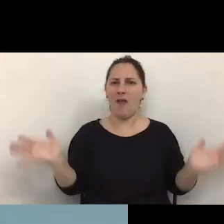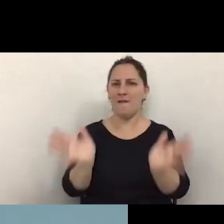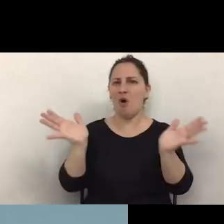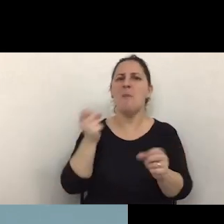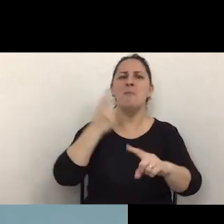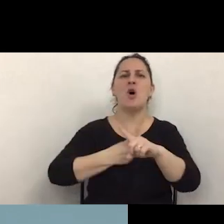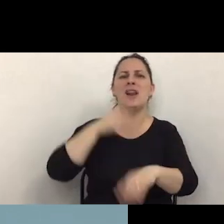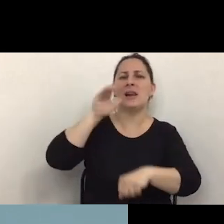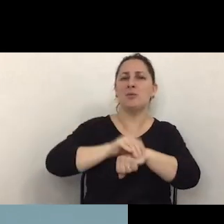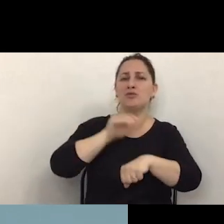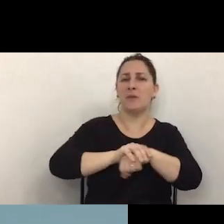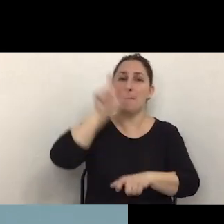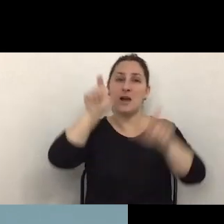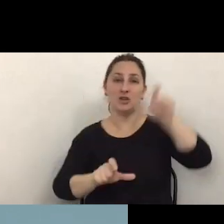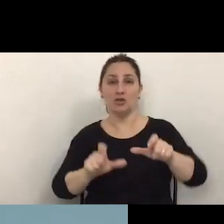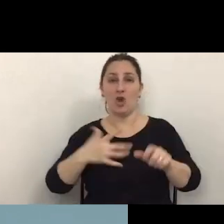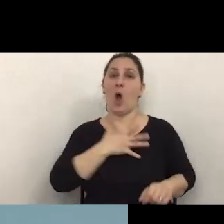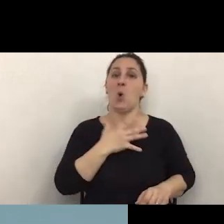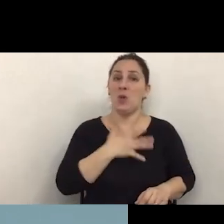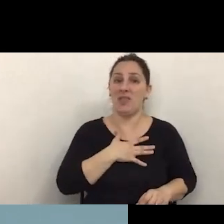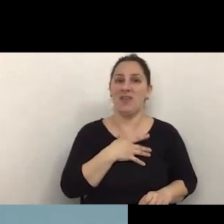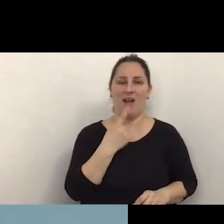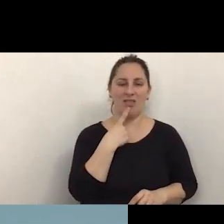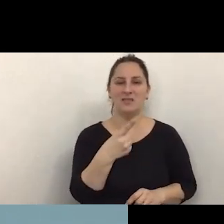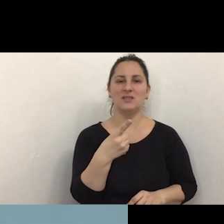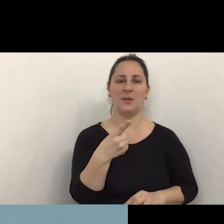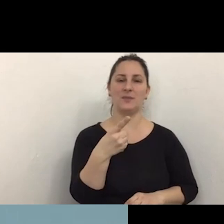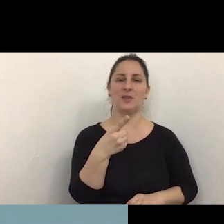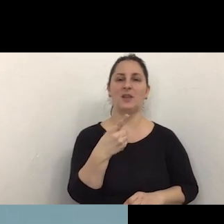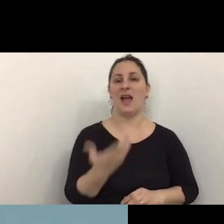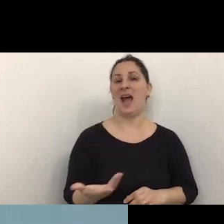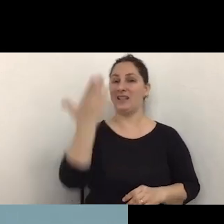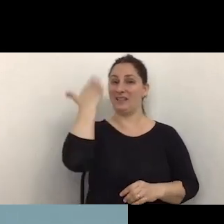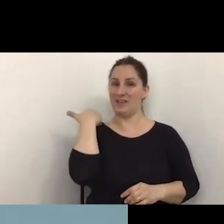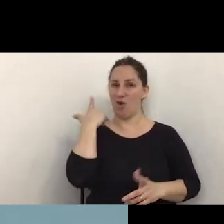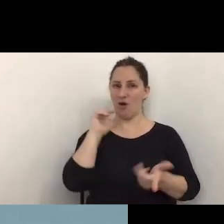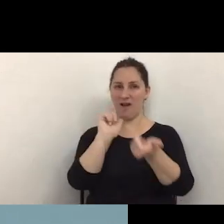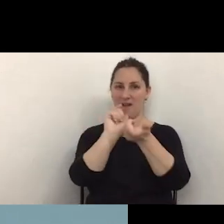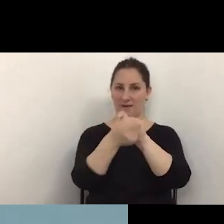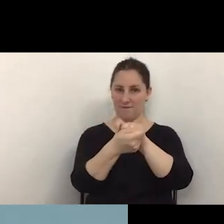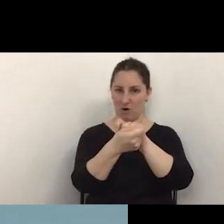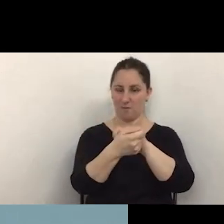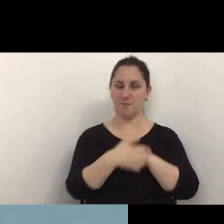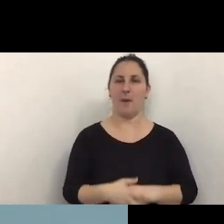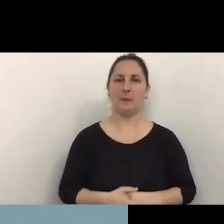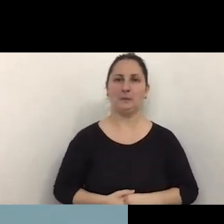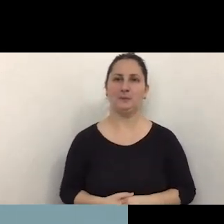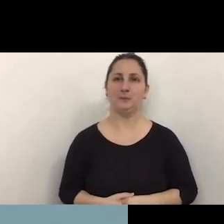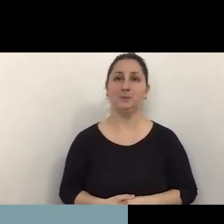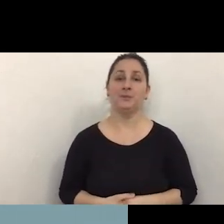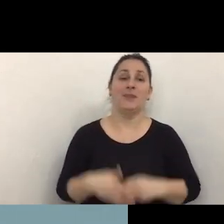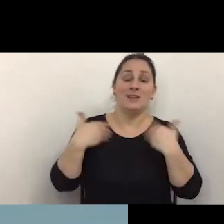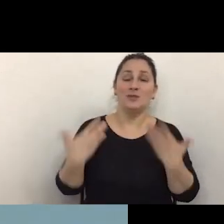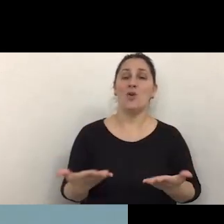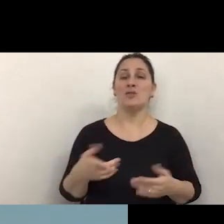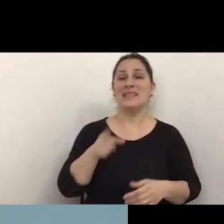de las personas jurídicas que se estableció en la anterior reforma, ¿sí? Entonces, bueno, no es ese